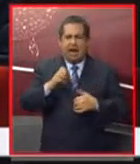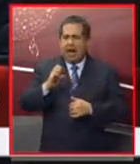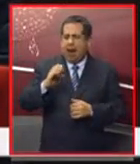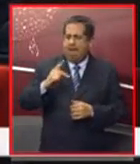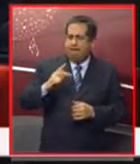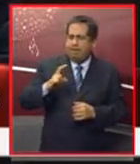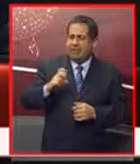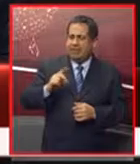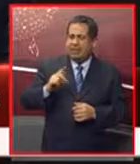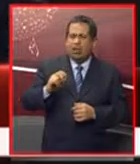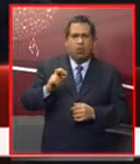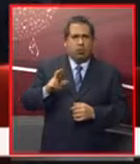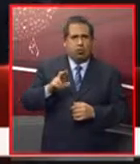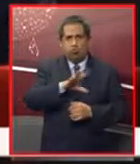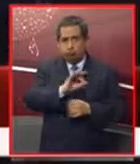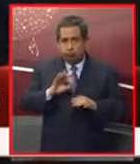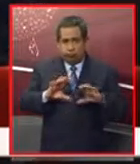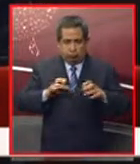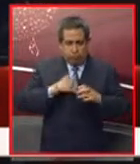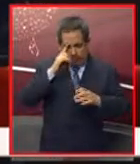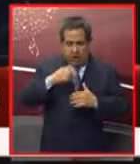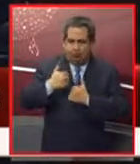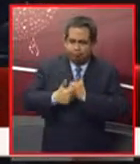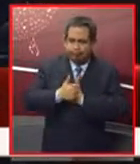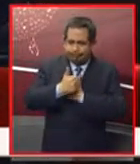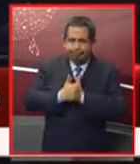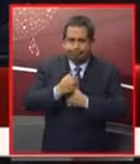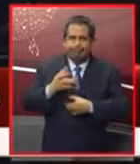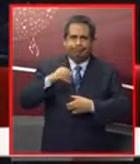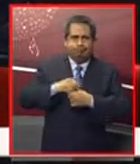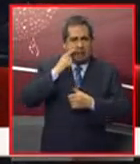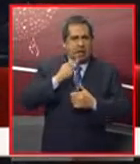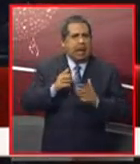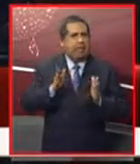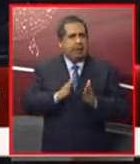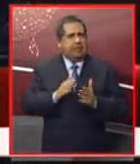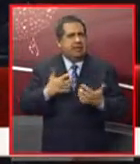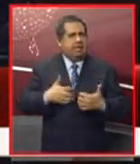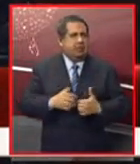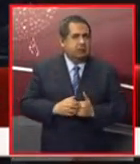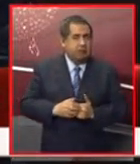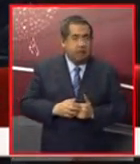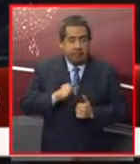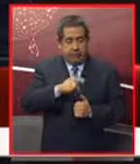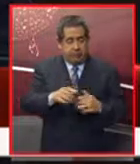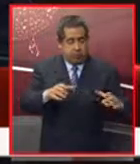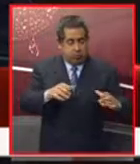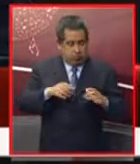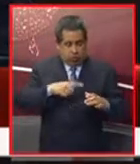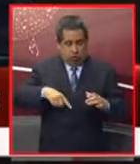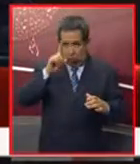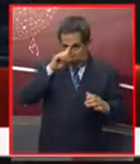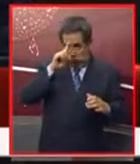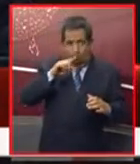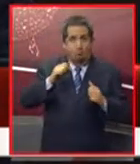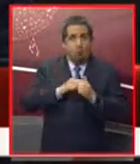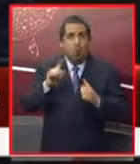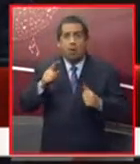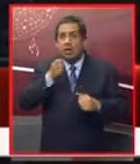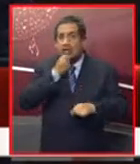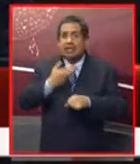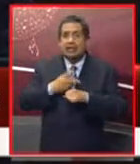Consejo Nacional para la Competitividad de la Micro, Pequeña y Mediana Empresa, y precisar que el Consejo contará con un secretario técnico a cargo